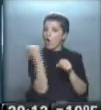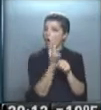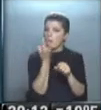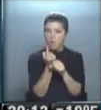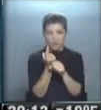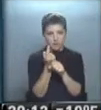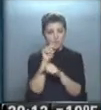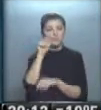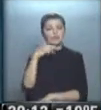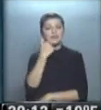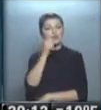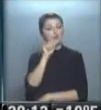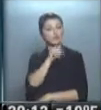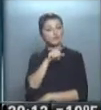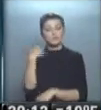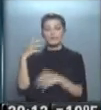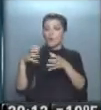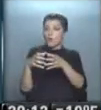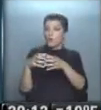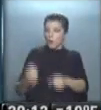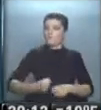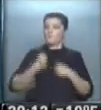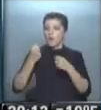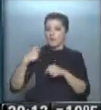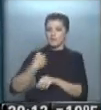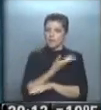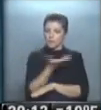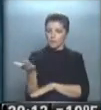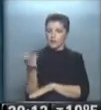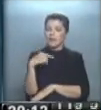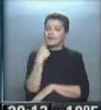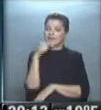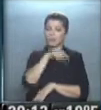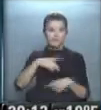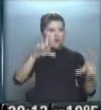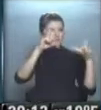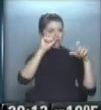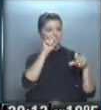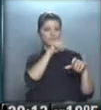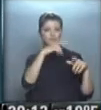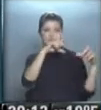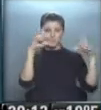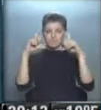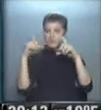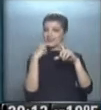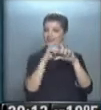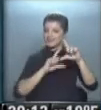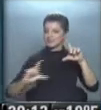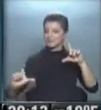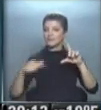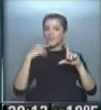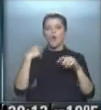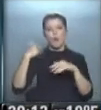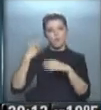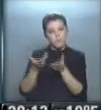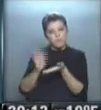Su hijo Ricardo, del partido Fuerza Republicana, había utilizado el rostro de su padre con el eslogan «Volvamos a